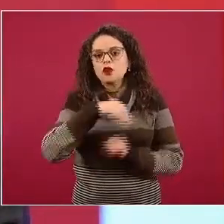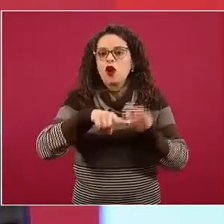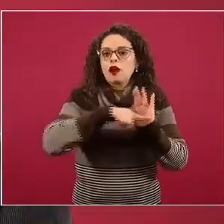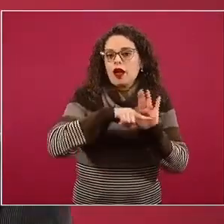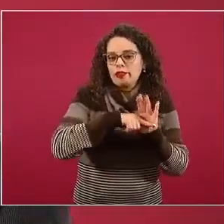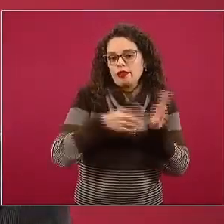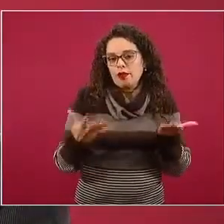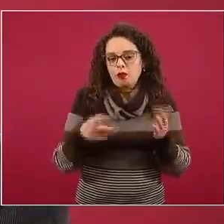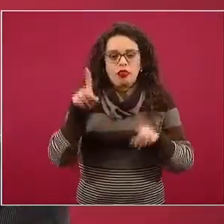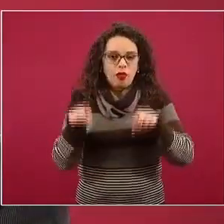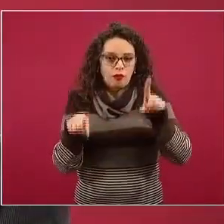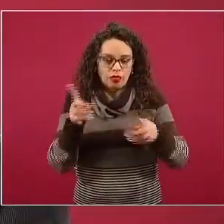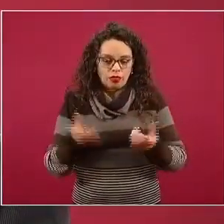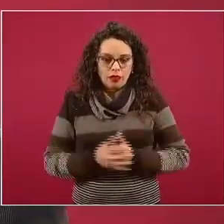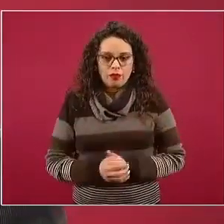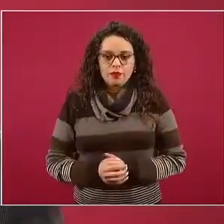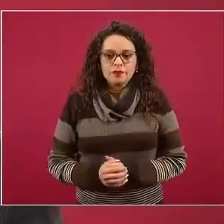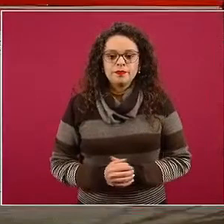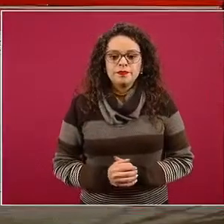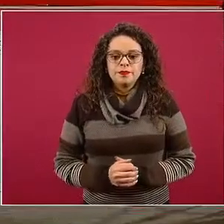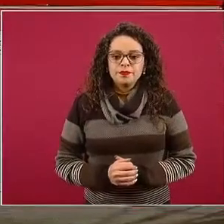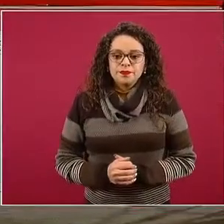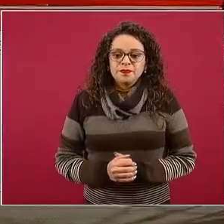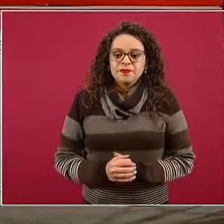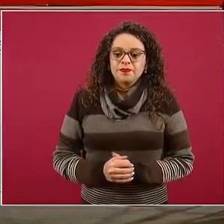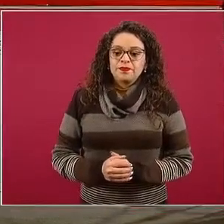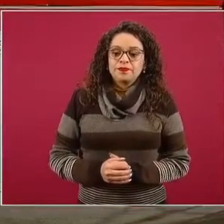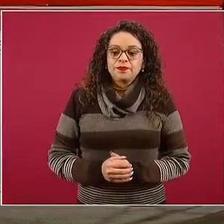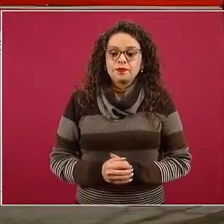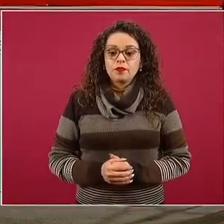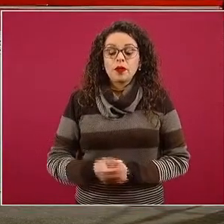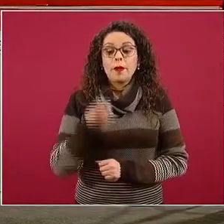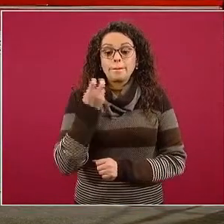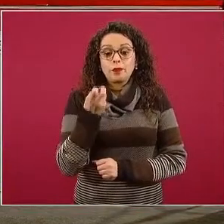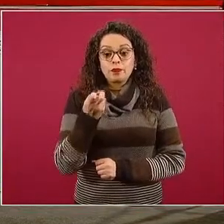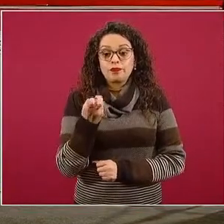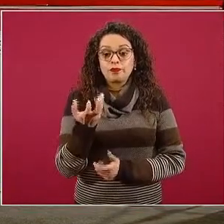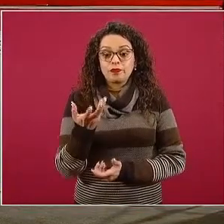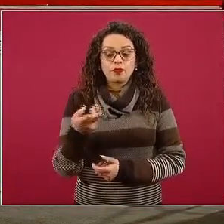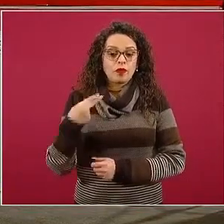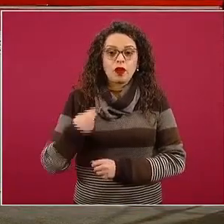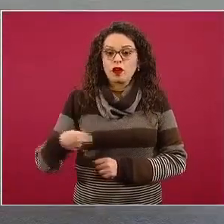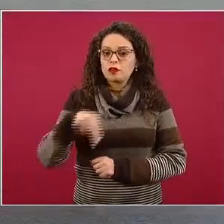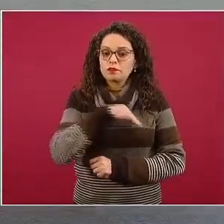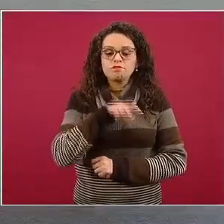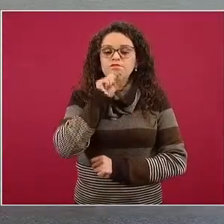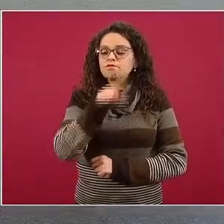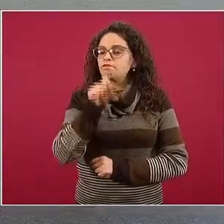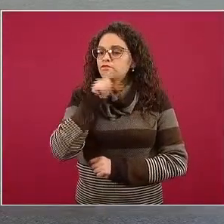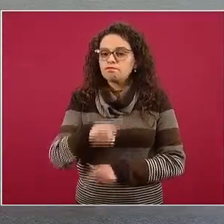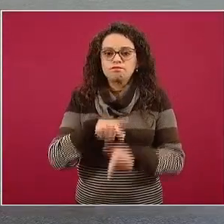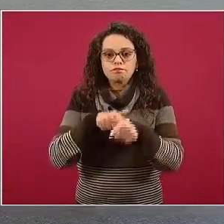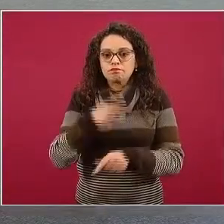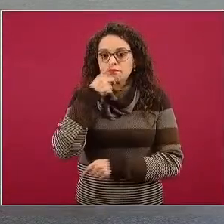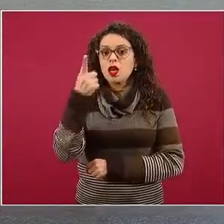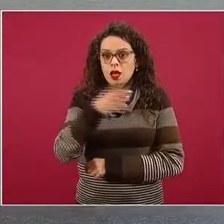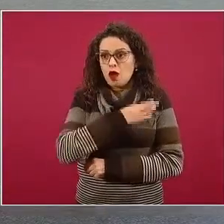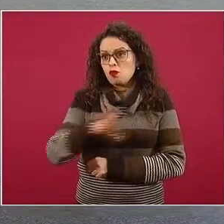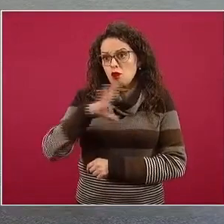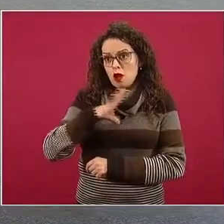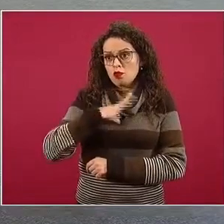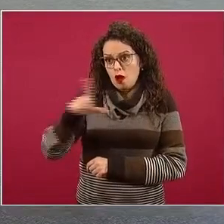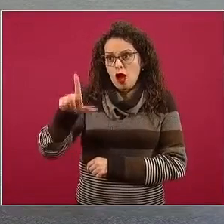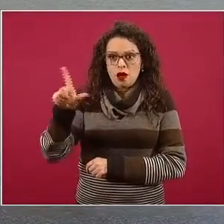en el caso que estoy relatando. Entonces, nuestra reacción es la misma que toda innovación tecnológica. Qué bueno que haya un